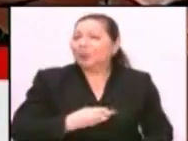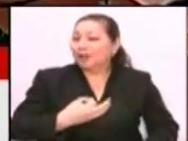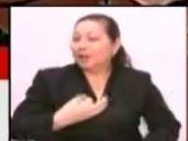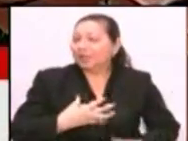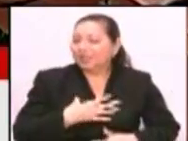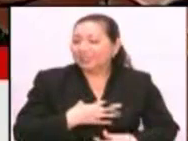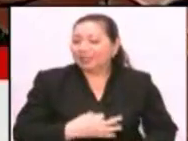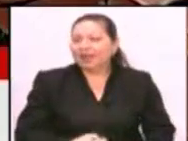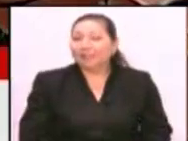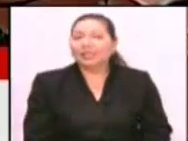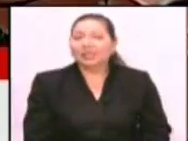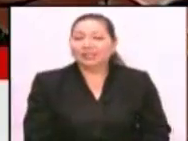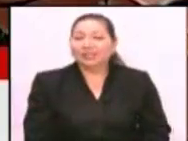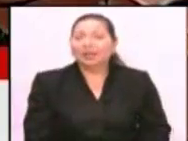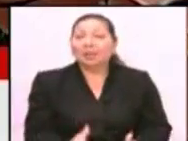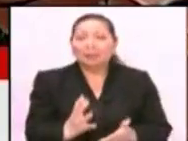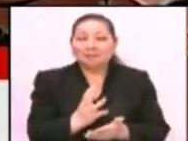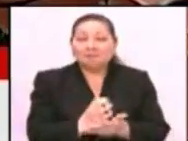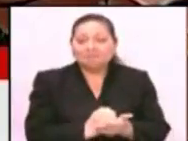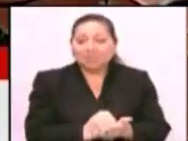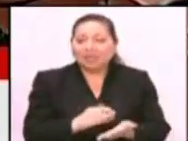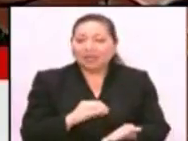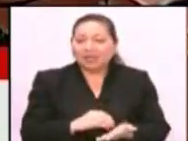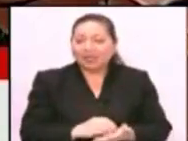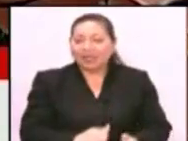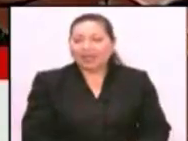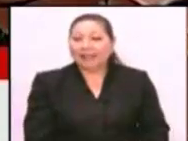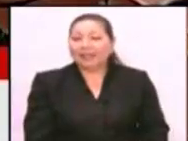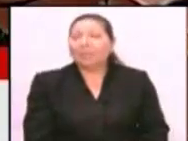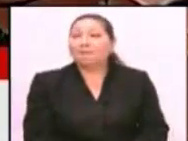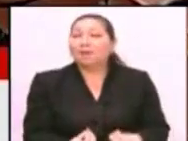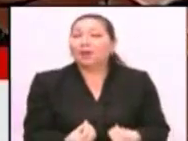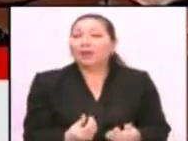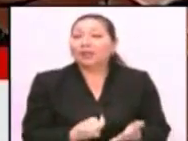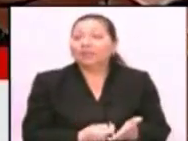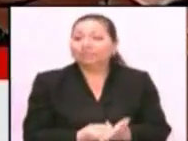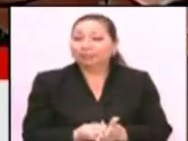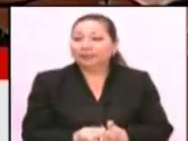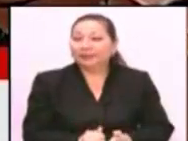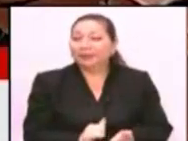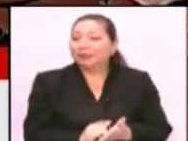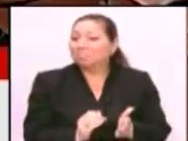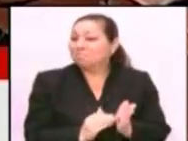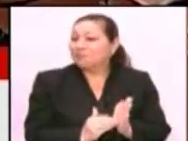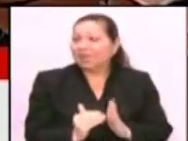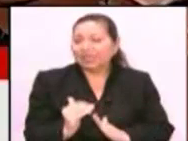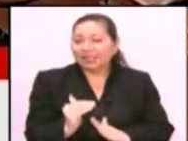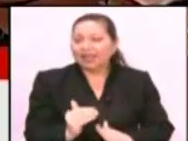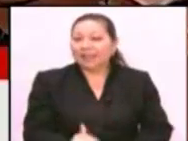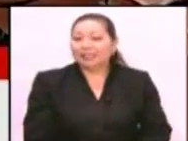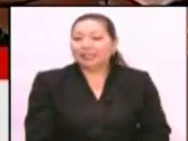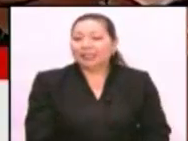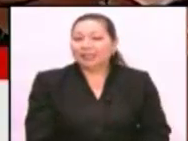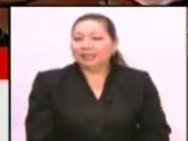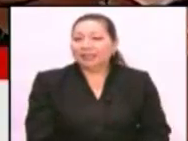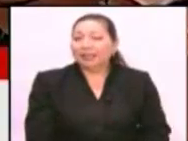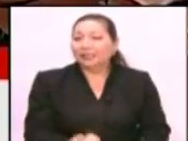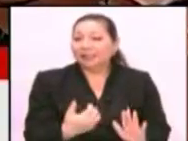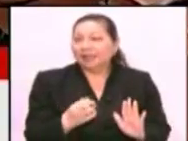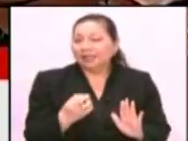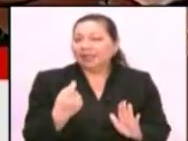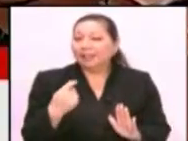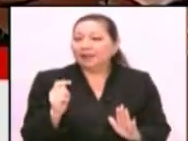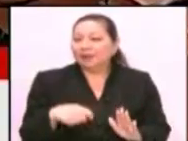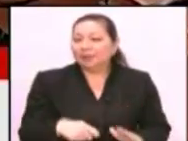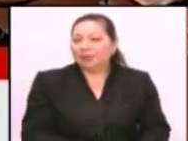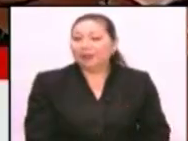que le interesaba era reducir la reincidencia carcelaria porque las tasas de reincidencia eran muy altas, ¿sí? Alrededor del